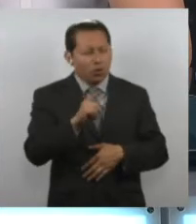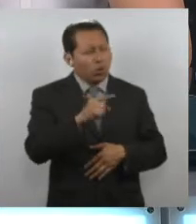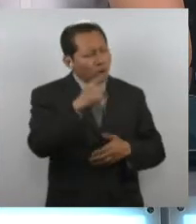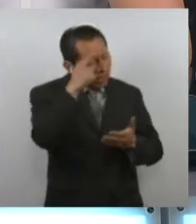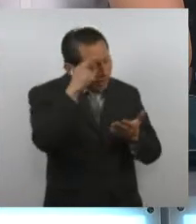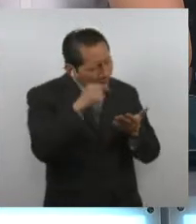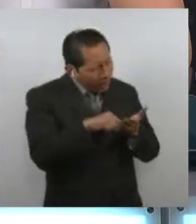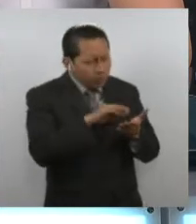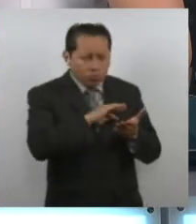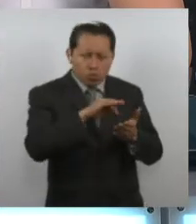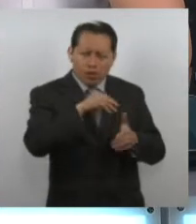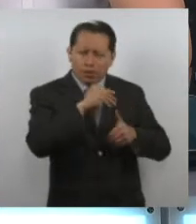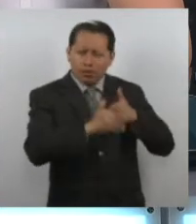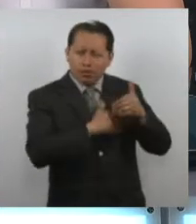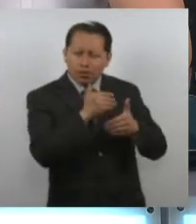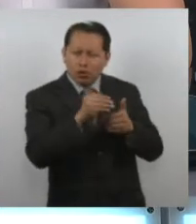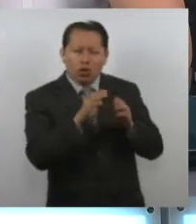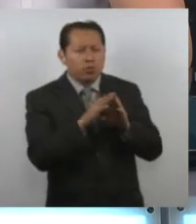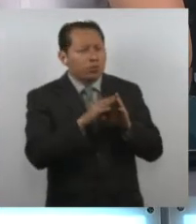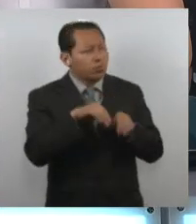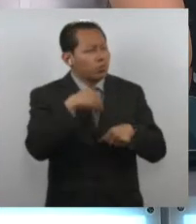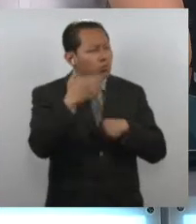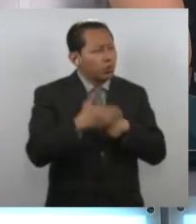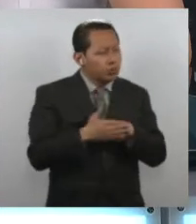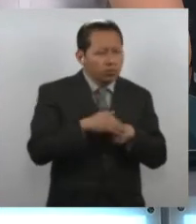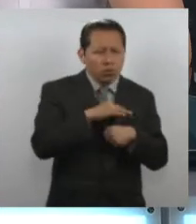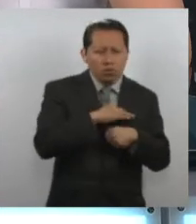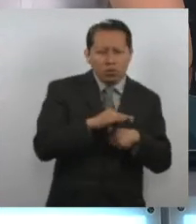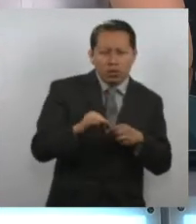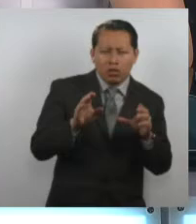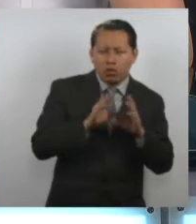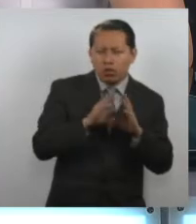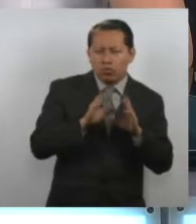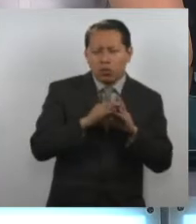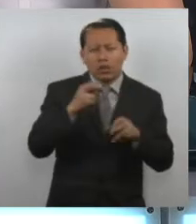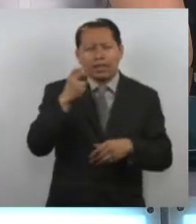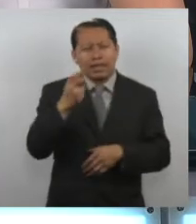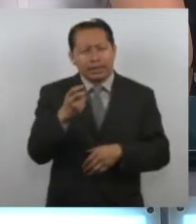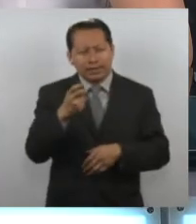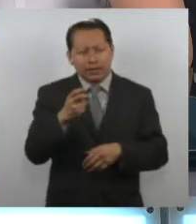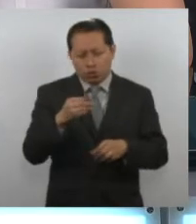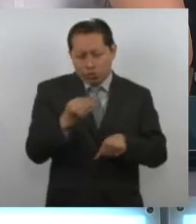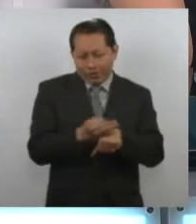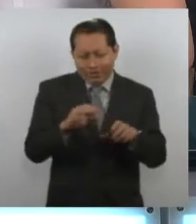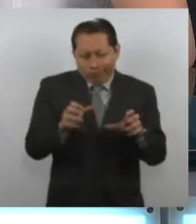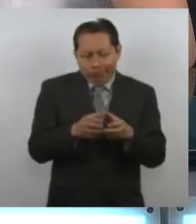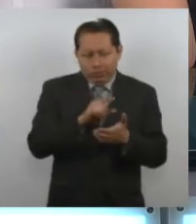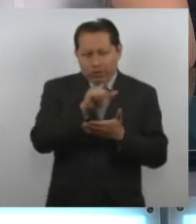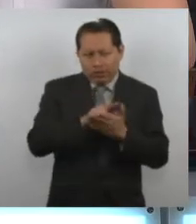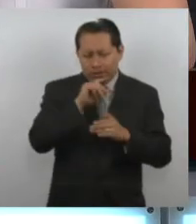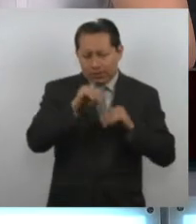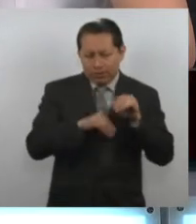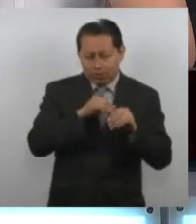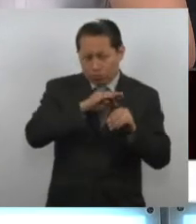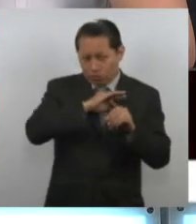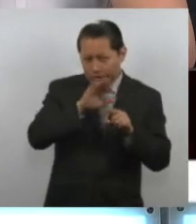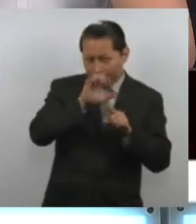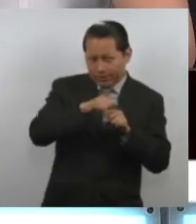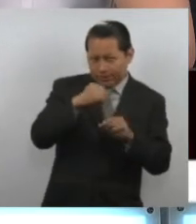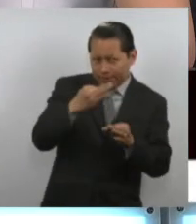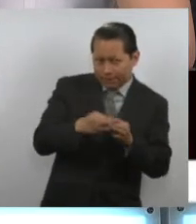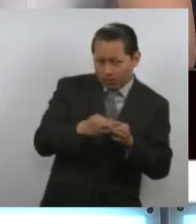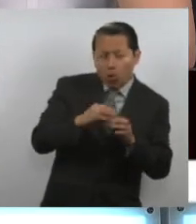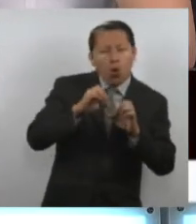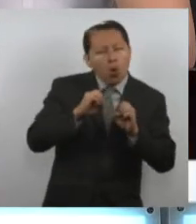pueda transitar, al menos en el próximo periodo de sesiones, al menos en esta legislatura? ¿Qué estás observando? ¿Crees que se pueda lograr o tardará un poco más